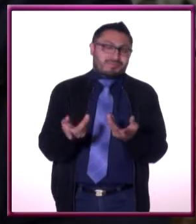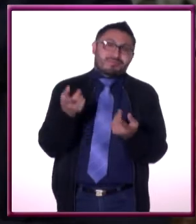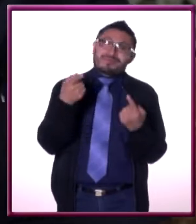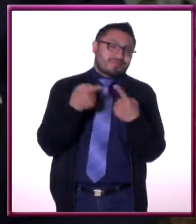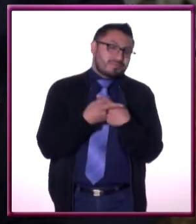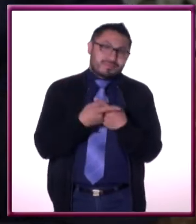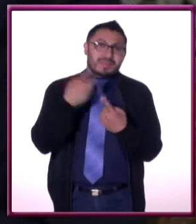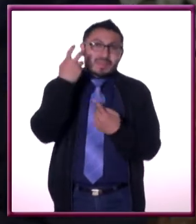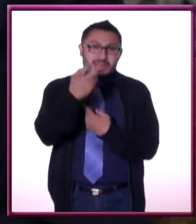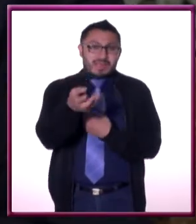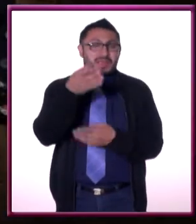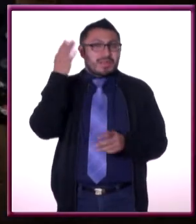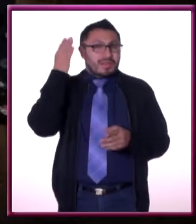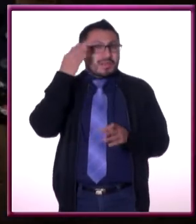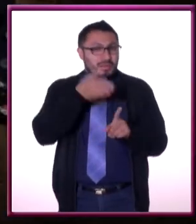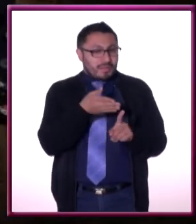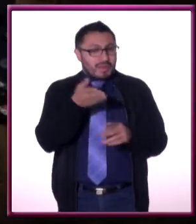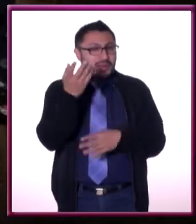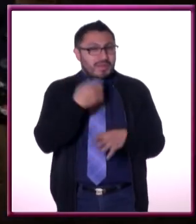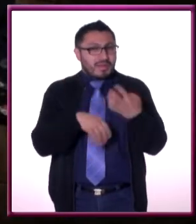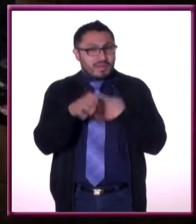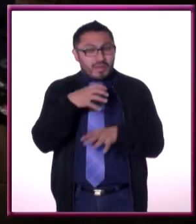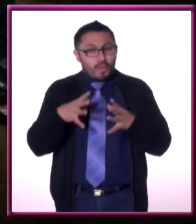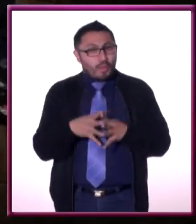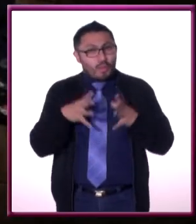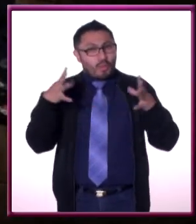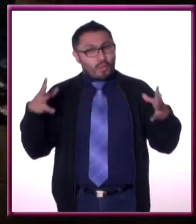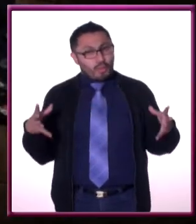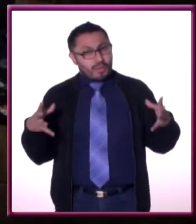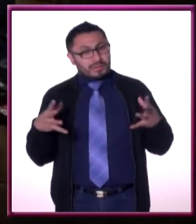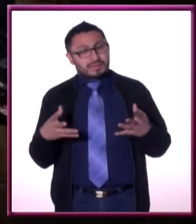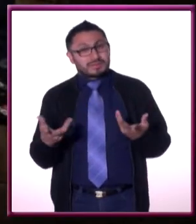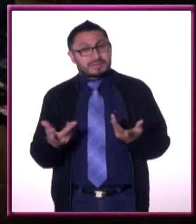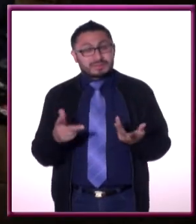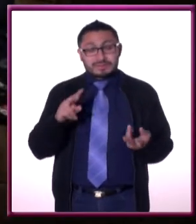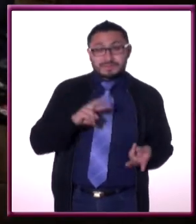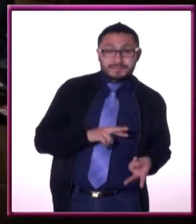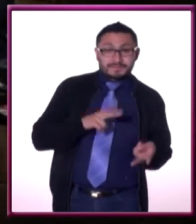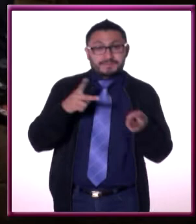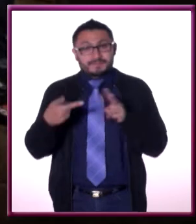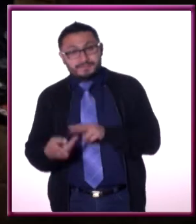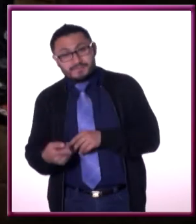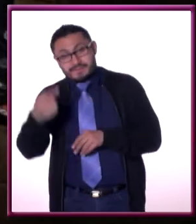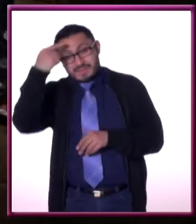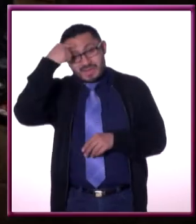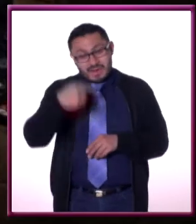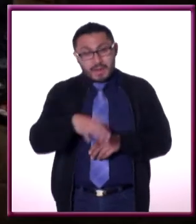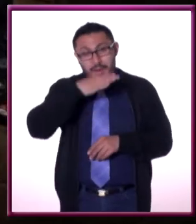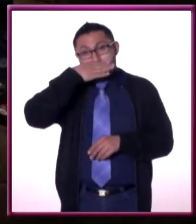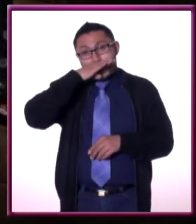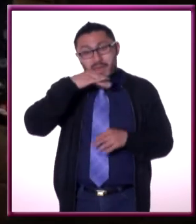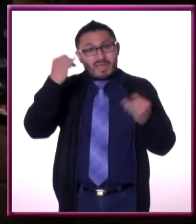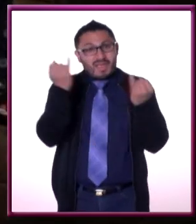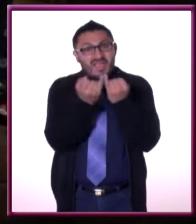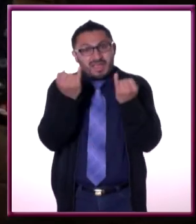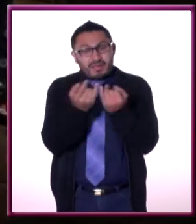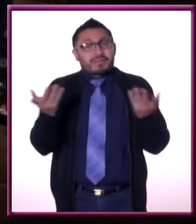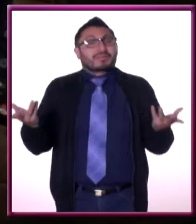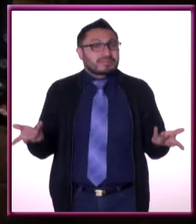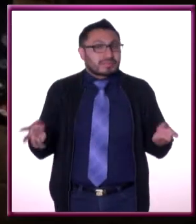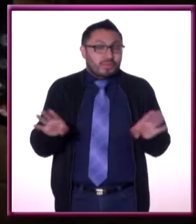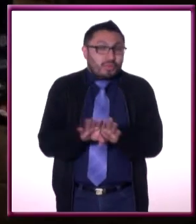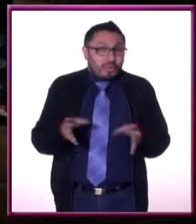es lo que busca normalmente una industria muy, muy grande. Y la otra cuestión es, entonces, para tener mazorcas idénticas, pues necesita uno